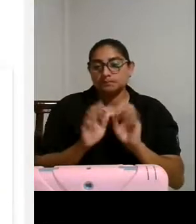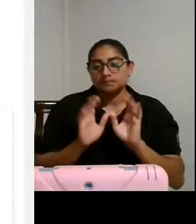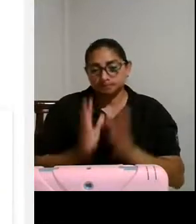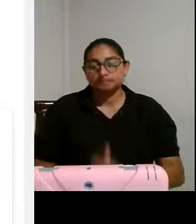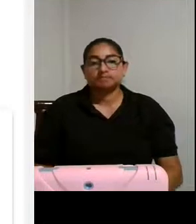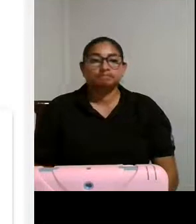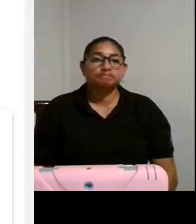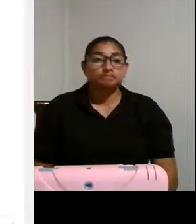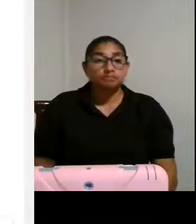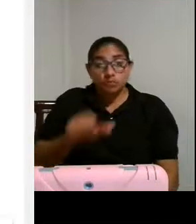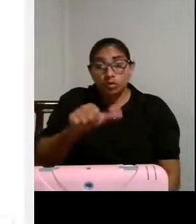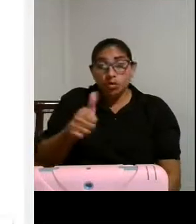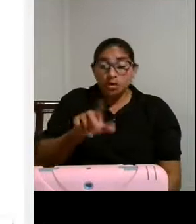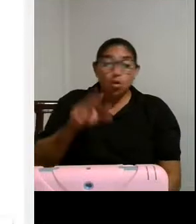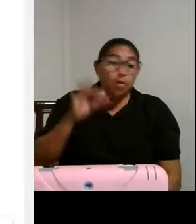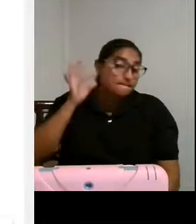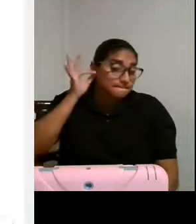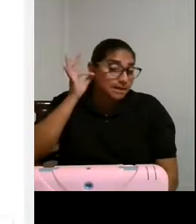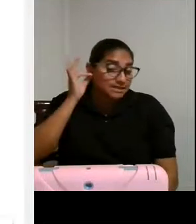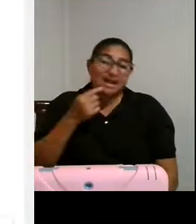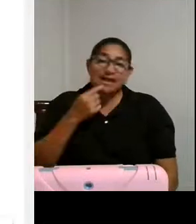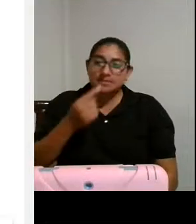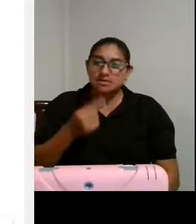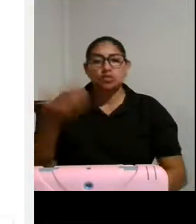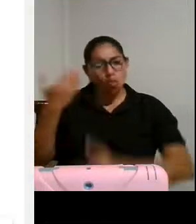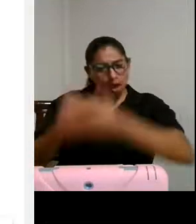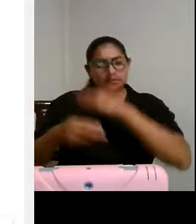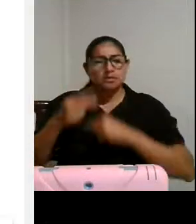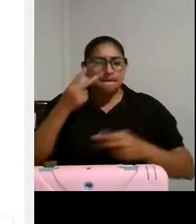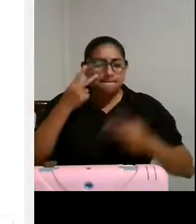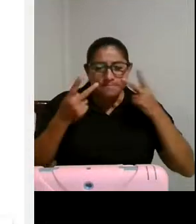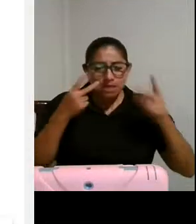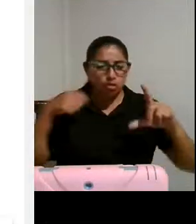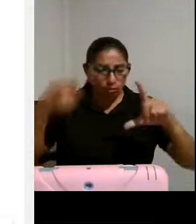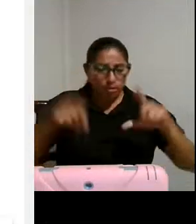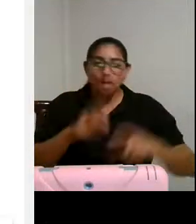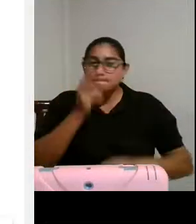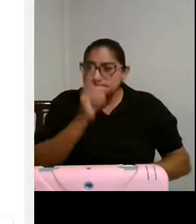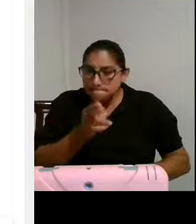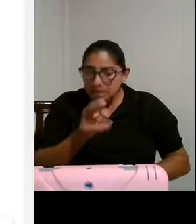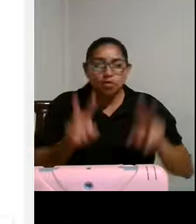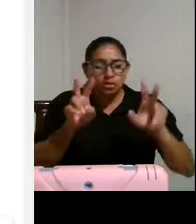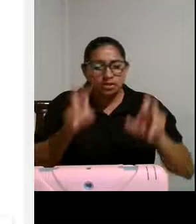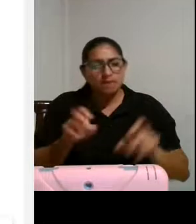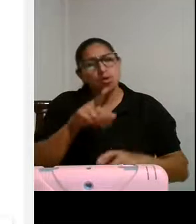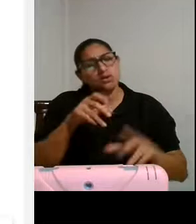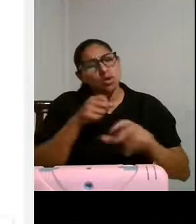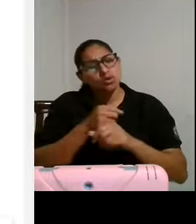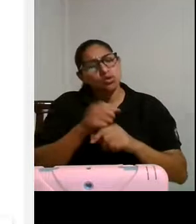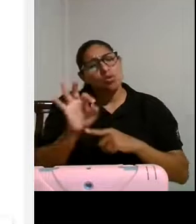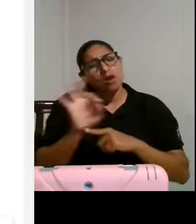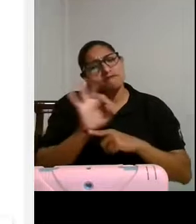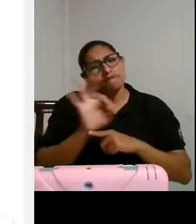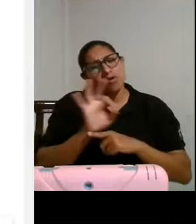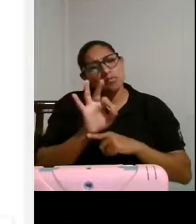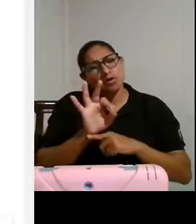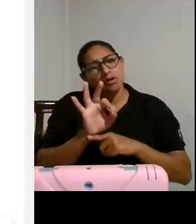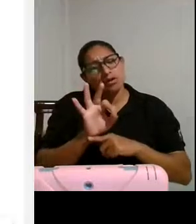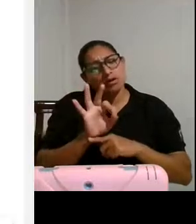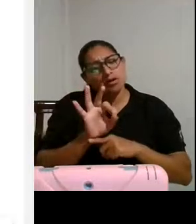Ajá. y bueno, igual de la UNED, Ujú, pero usted hiciste este ejercicio con esa fórmula y